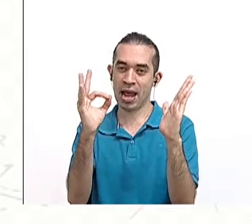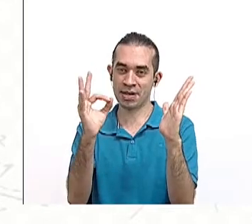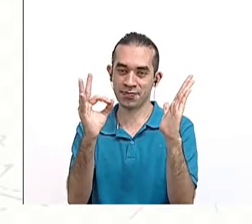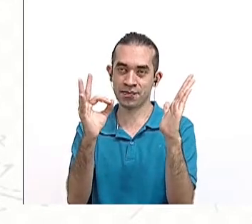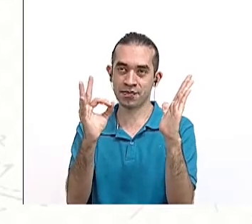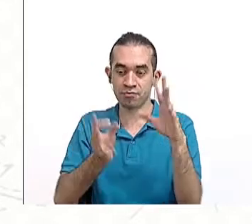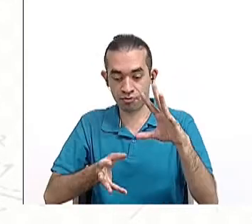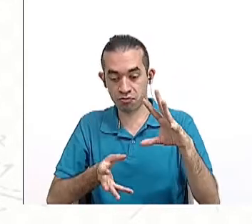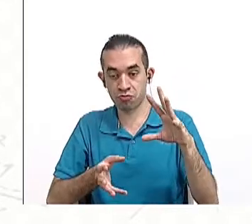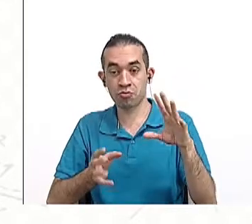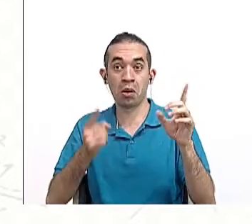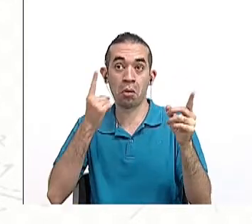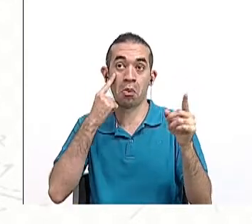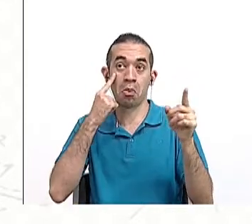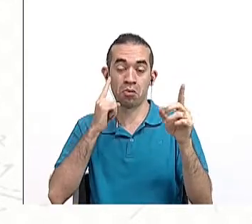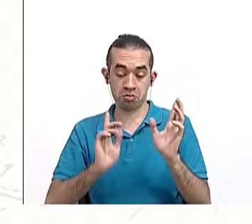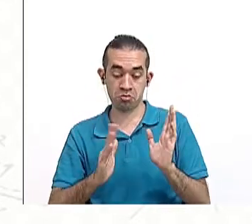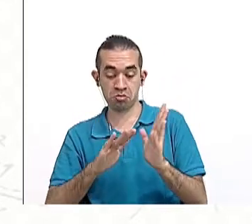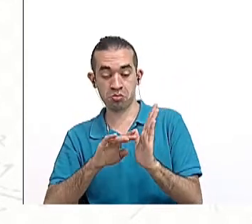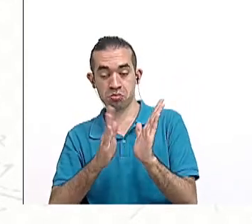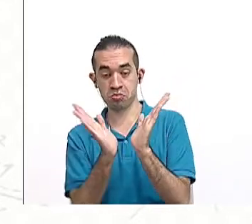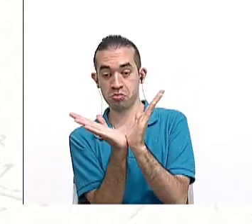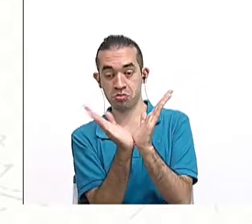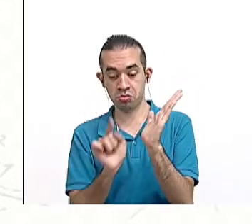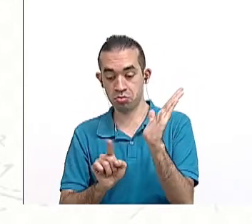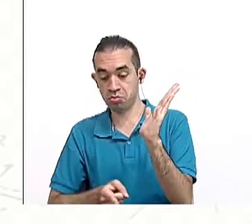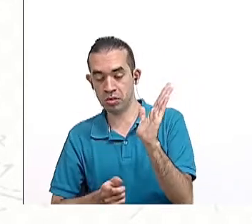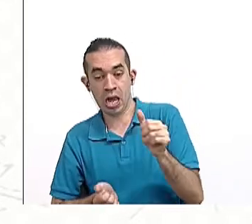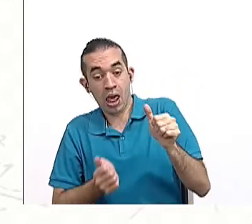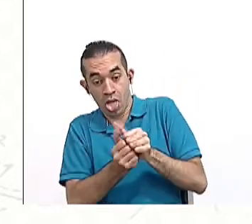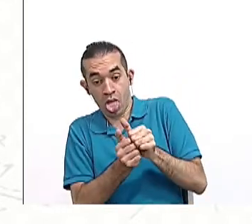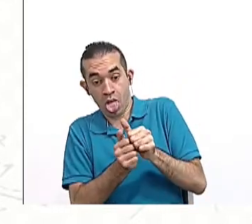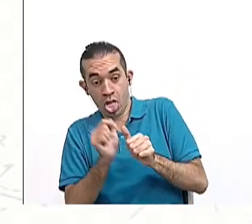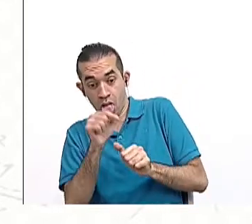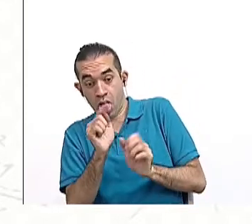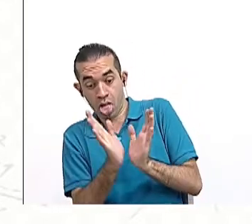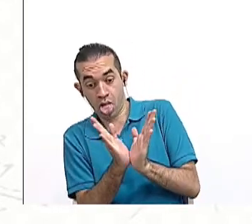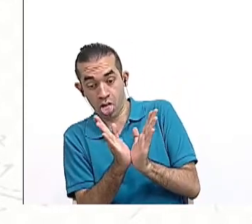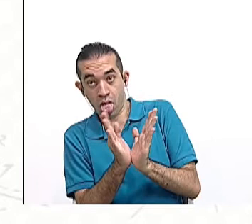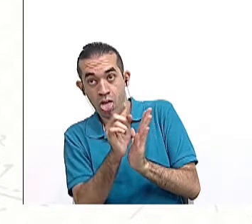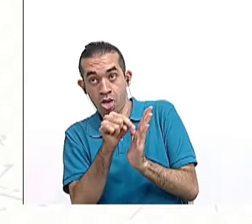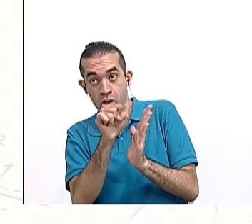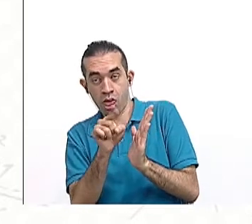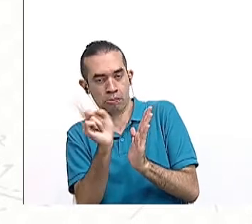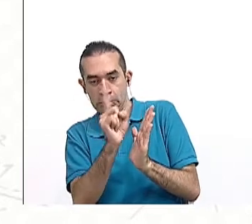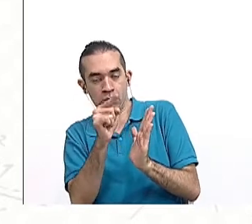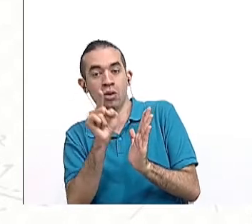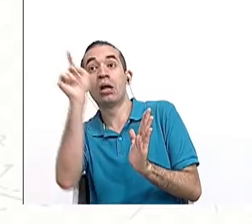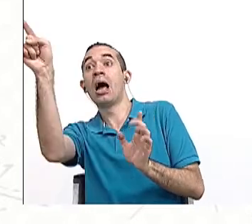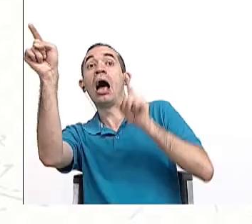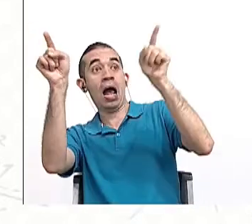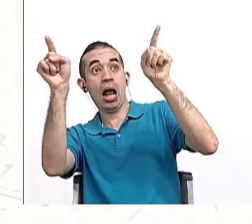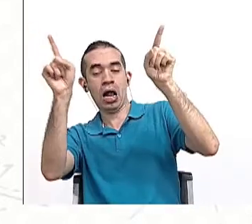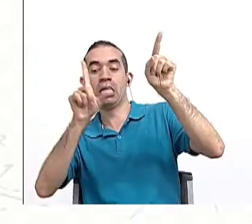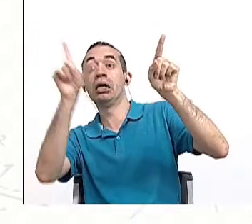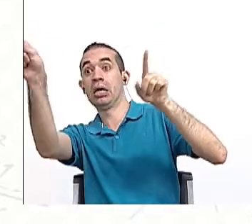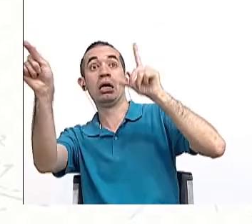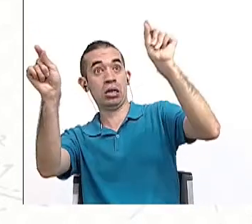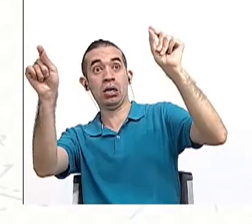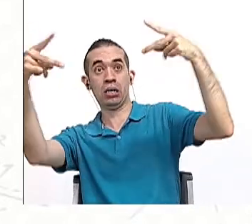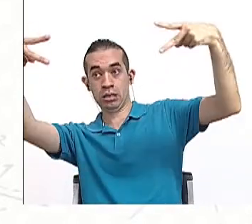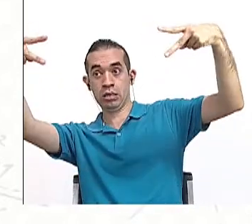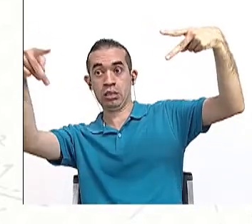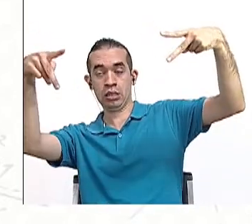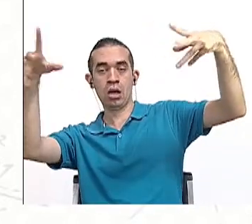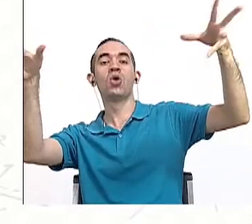sumar los dos ángulos internos no adyacentes a él recuerden los que están a la par entonces no va a quedar que lo que es